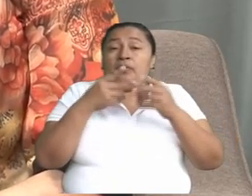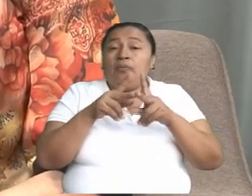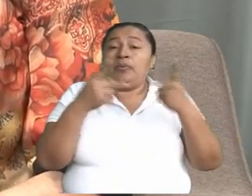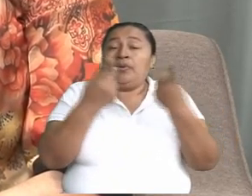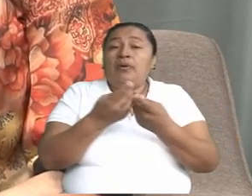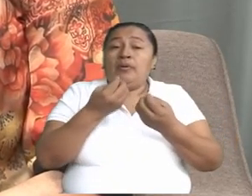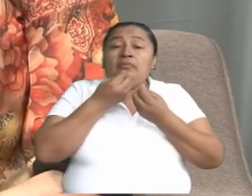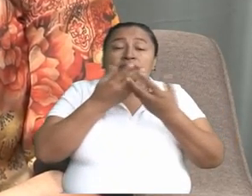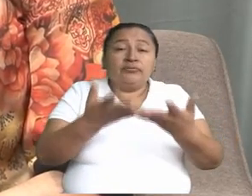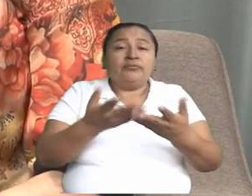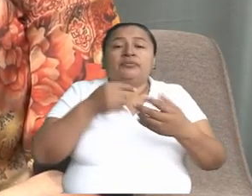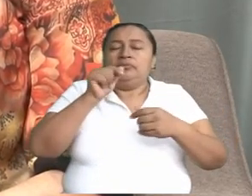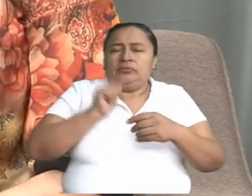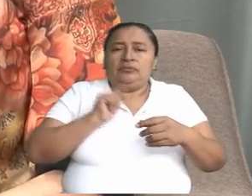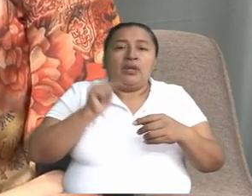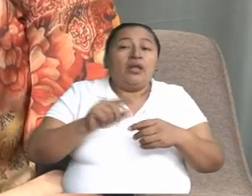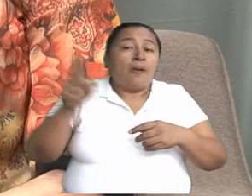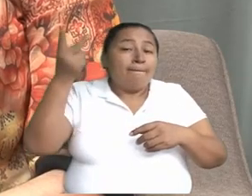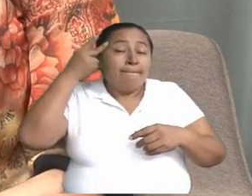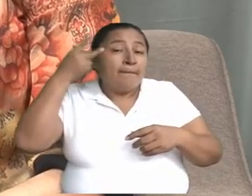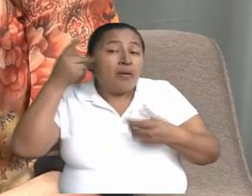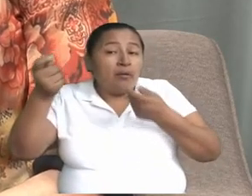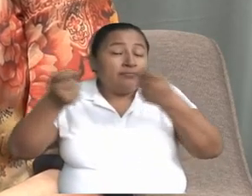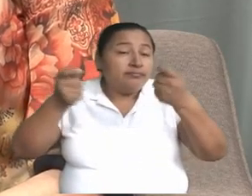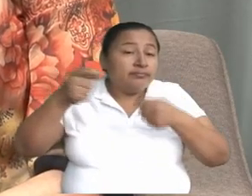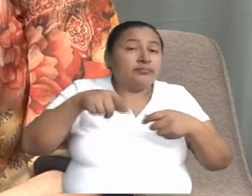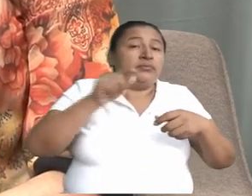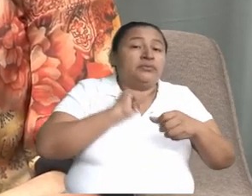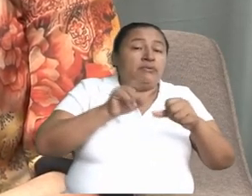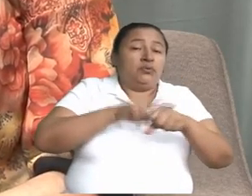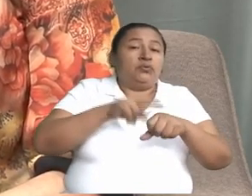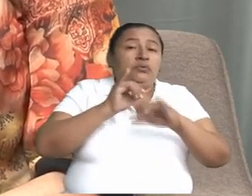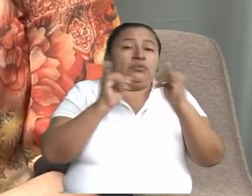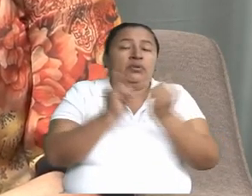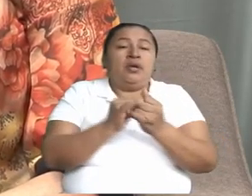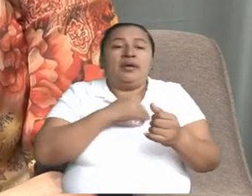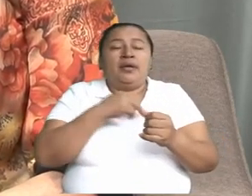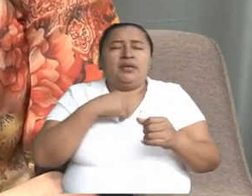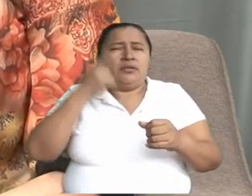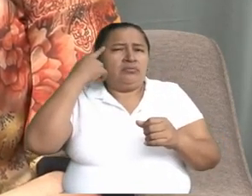la manipulación de los medios transnacionales los que generen